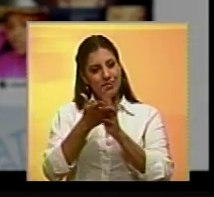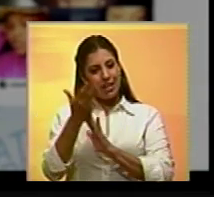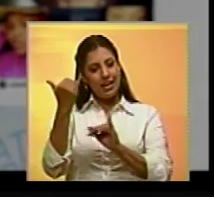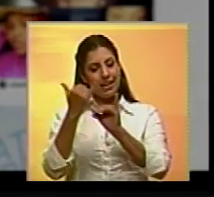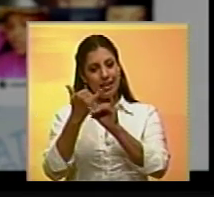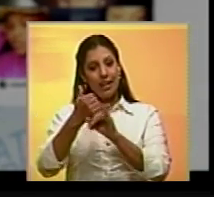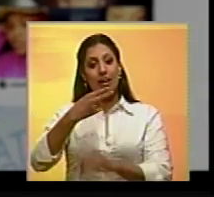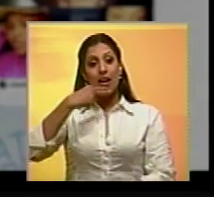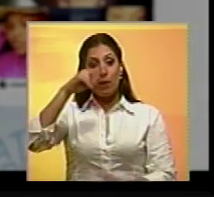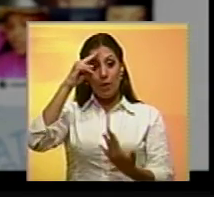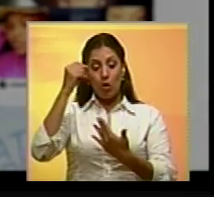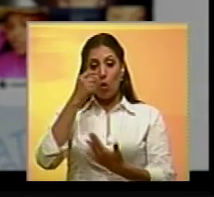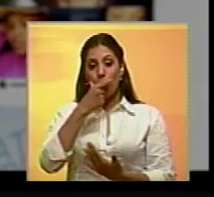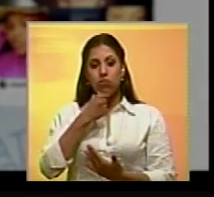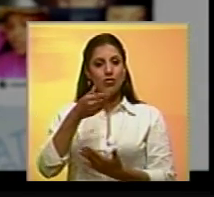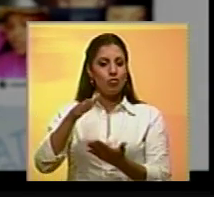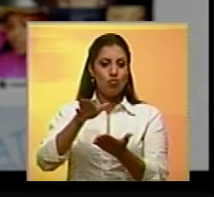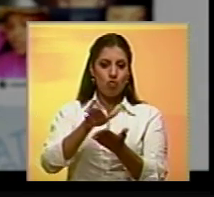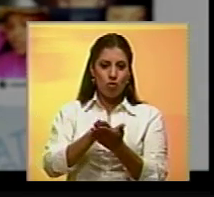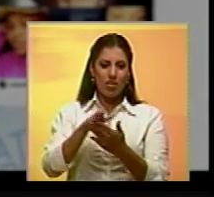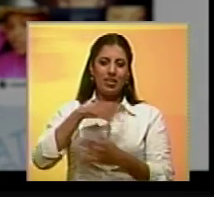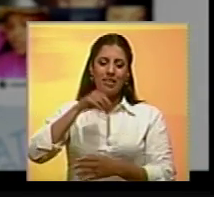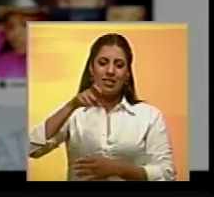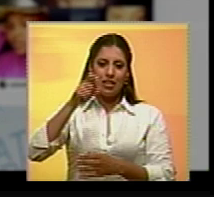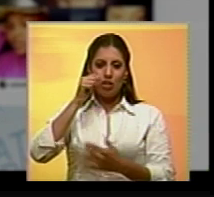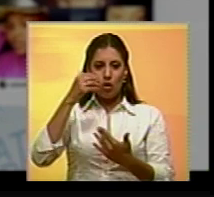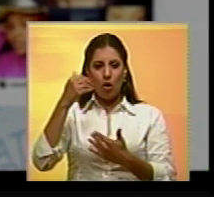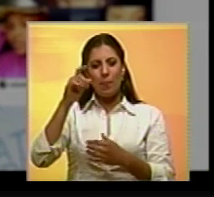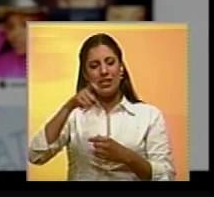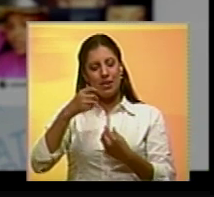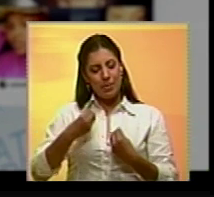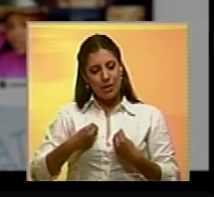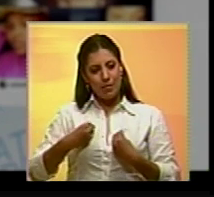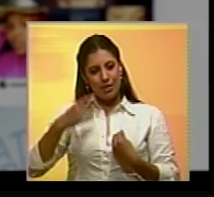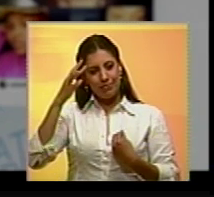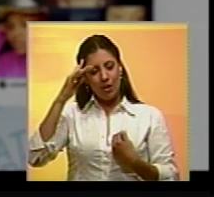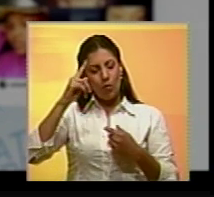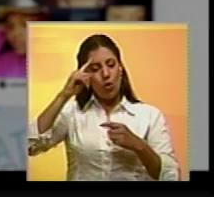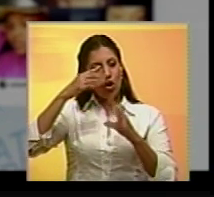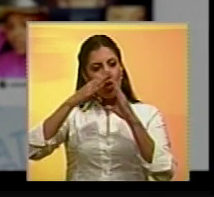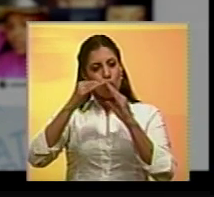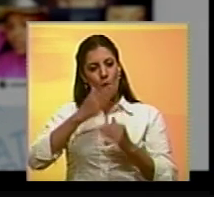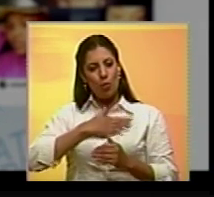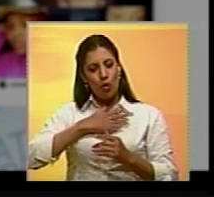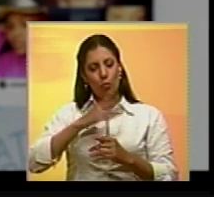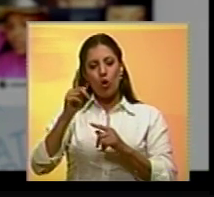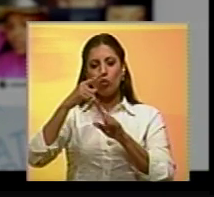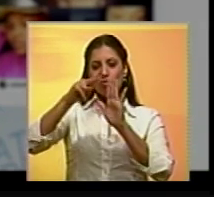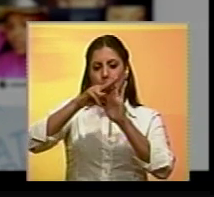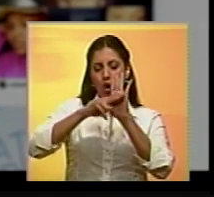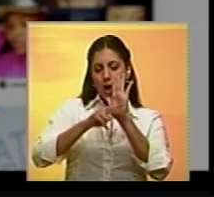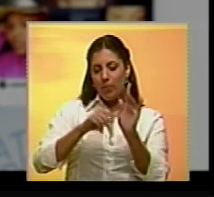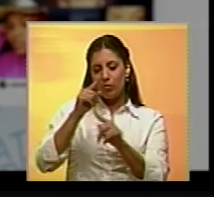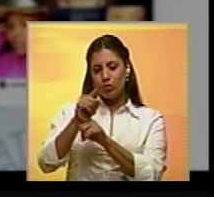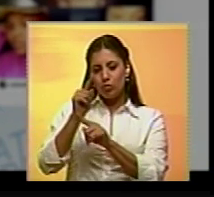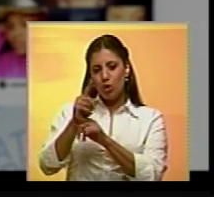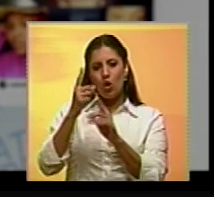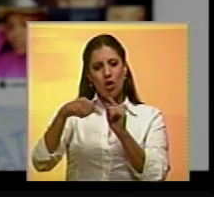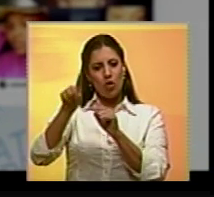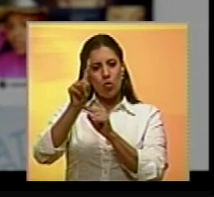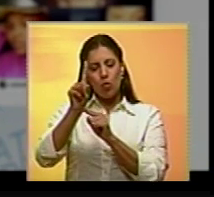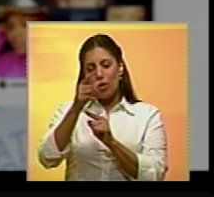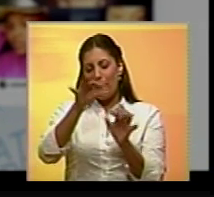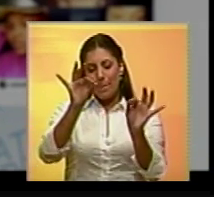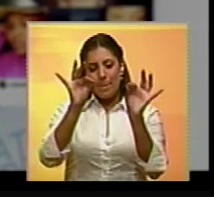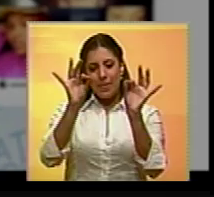Instagram que el padre de Will falleció. Te extrañaremos, Dadio. Siempre viviste e hiciste todo bajo tus propias reglas y siempre fuiste uno en un